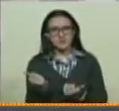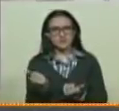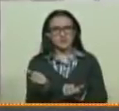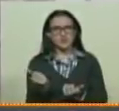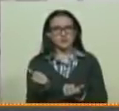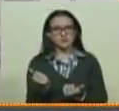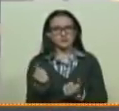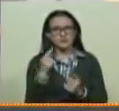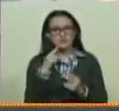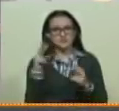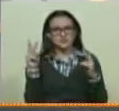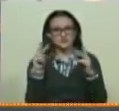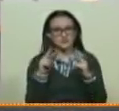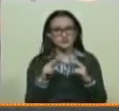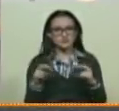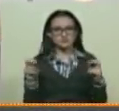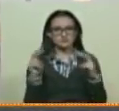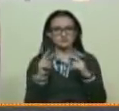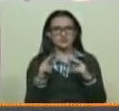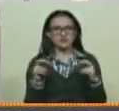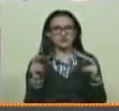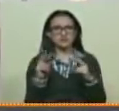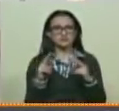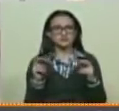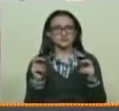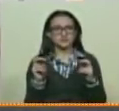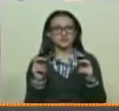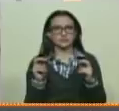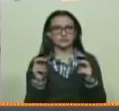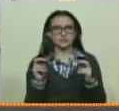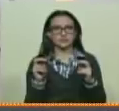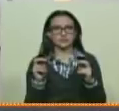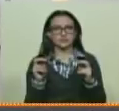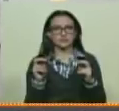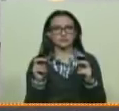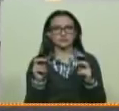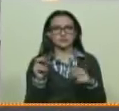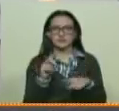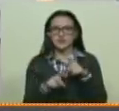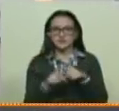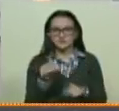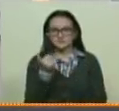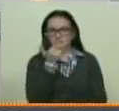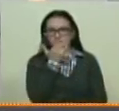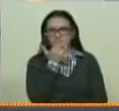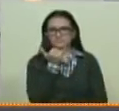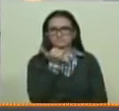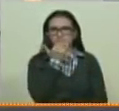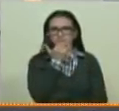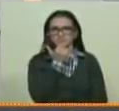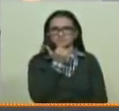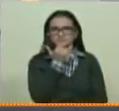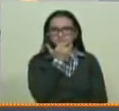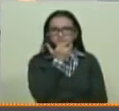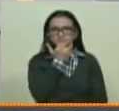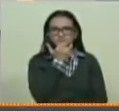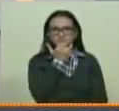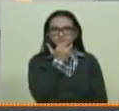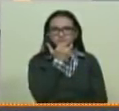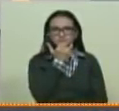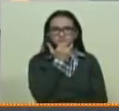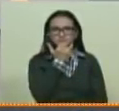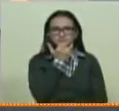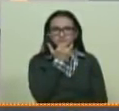profunda investigación acerca de presuntos hechos irregulares que venían